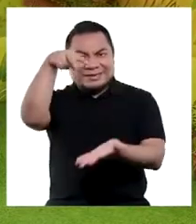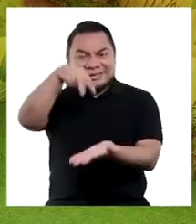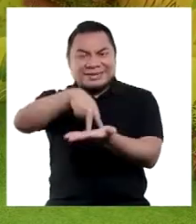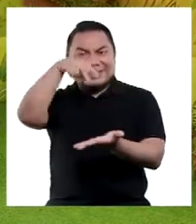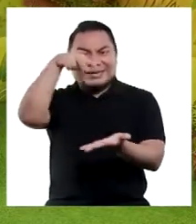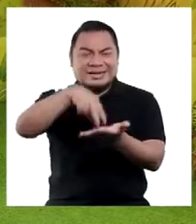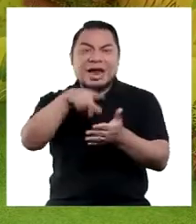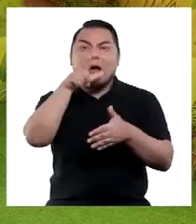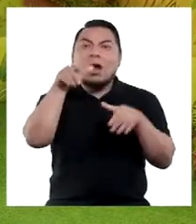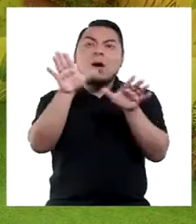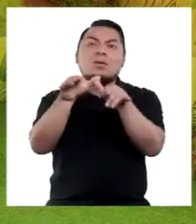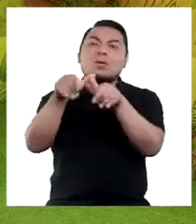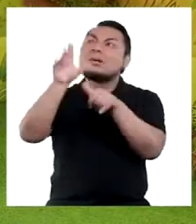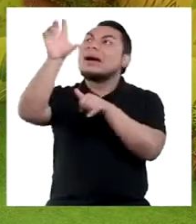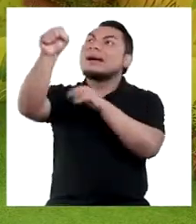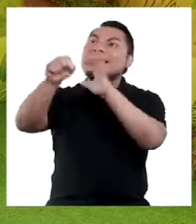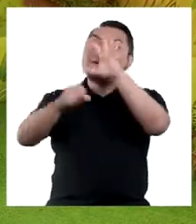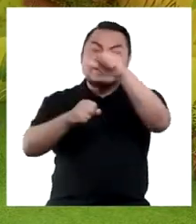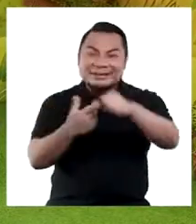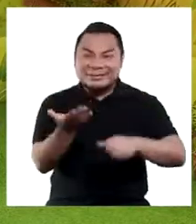mariposas para saludarlas